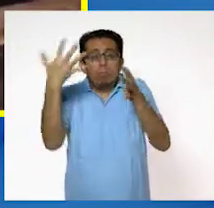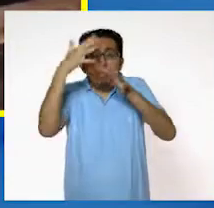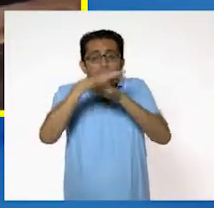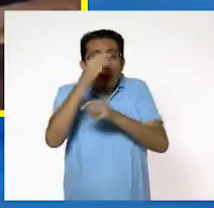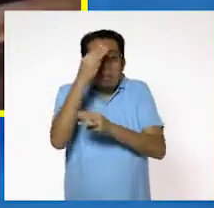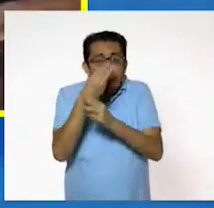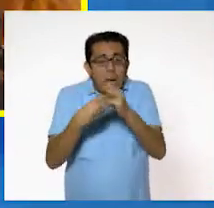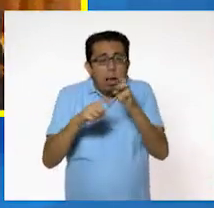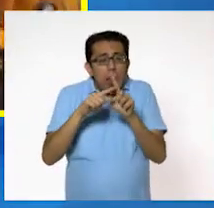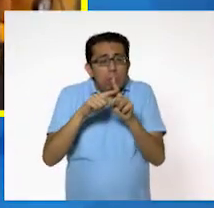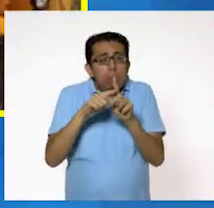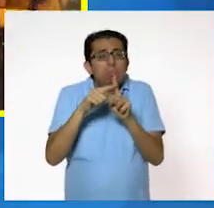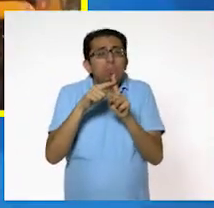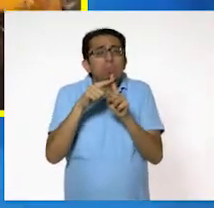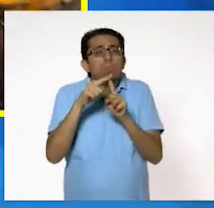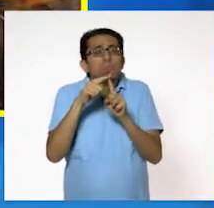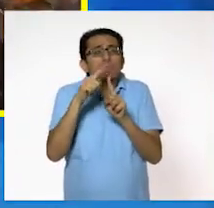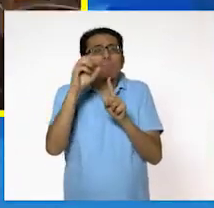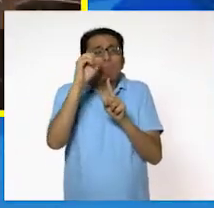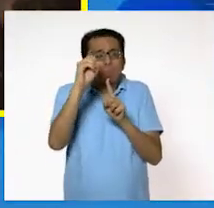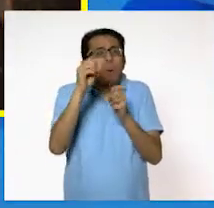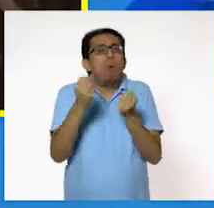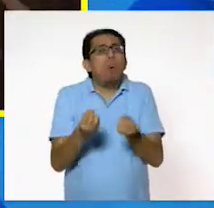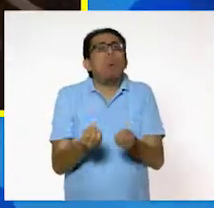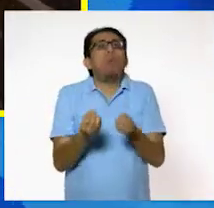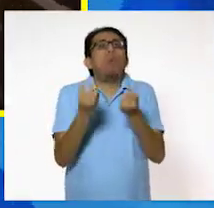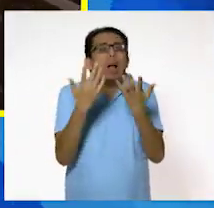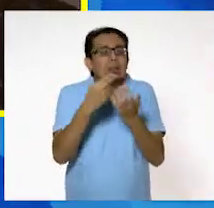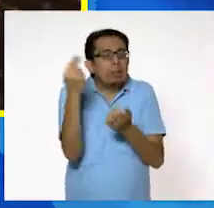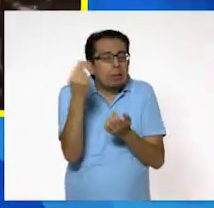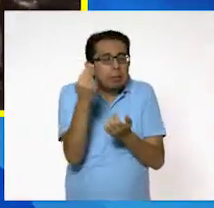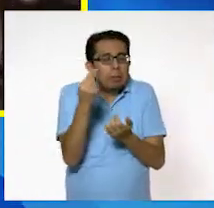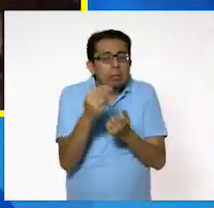poder generar posteriormente la plastilina? Alrededor de